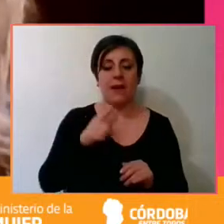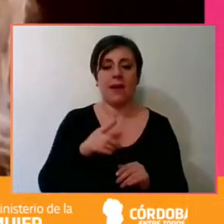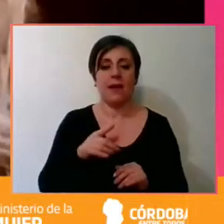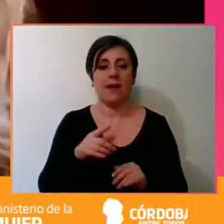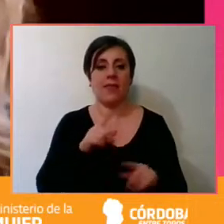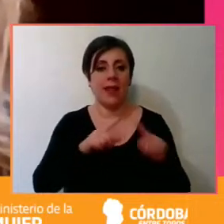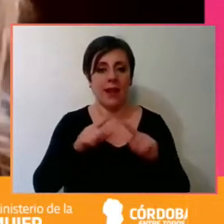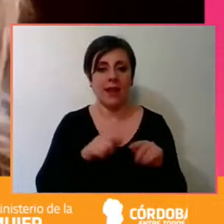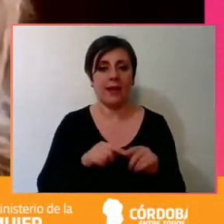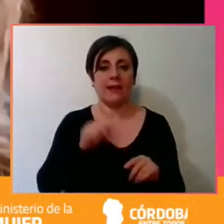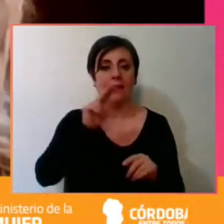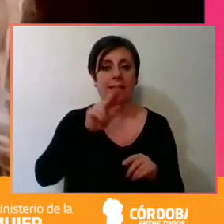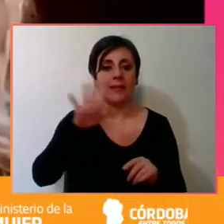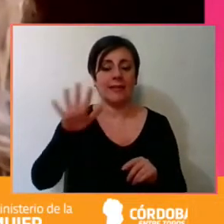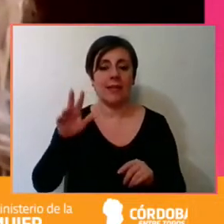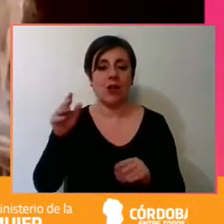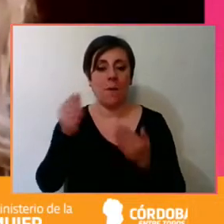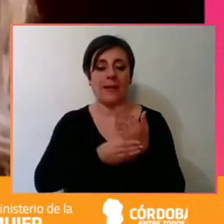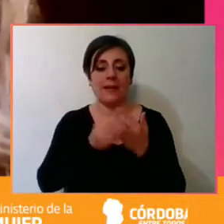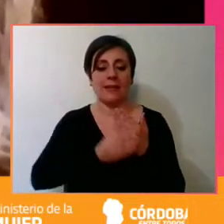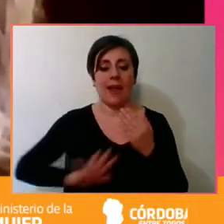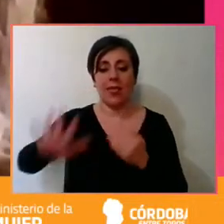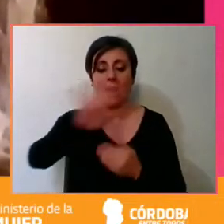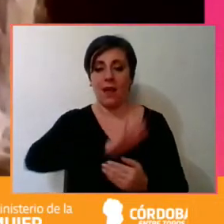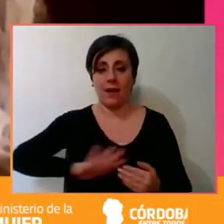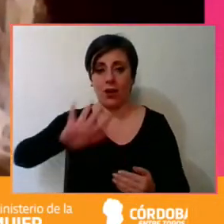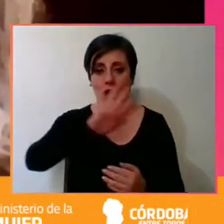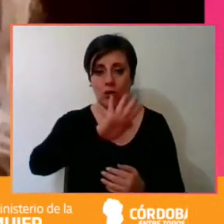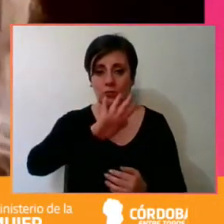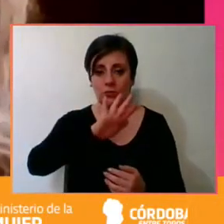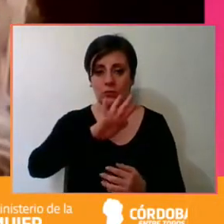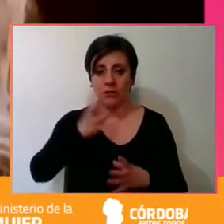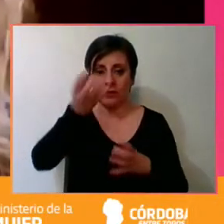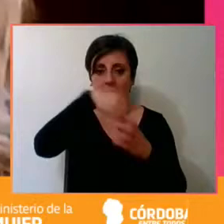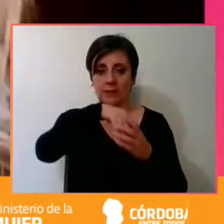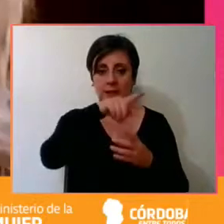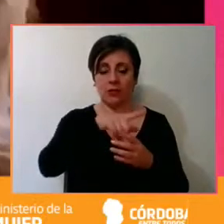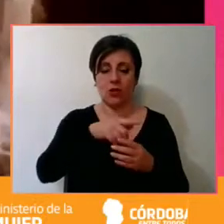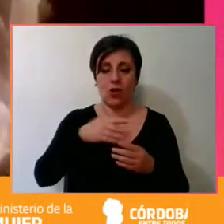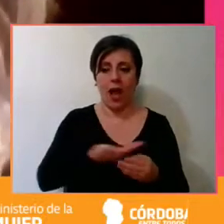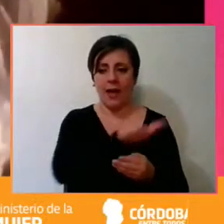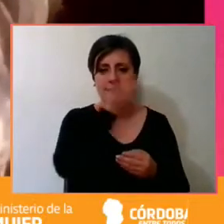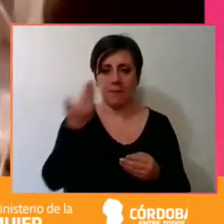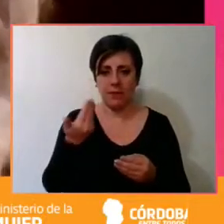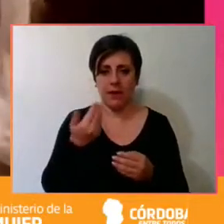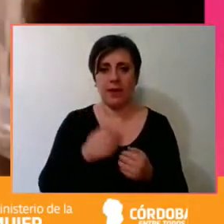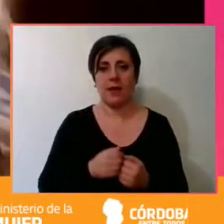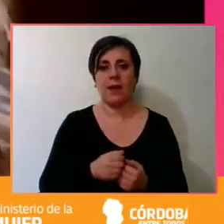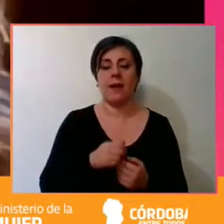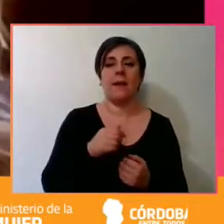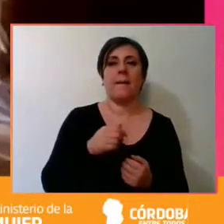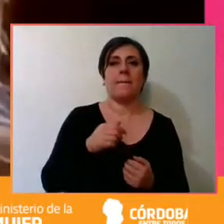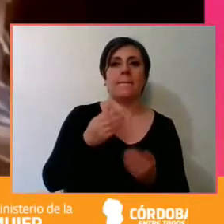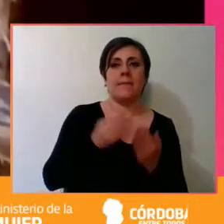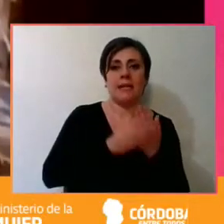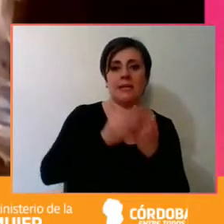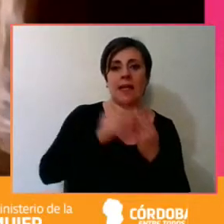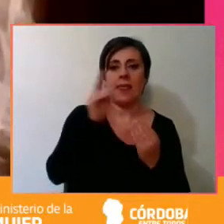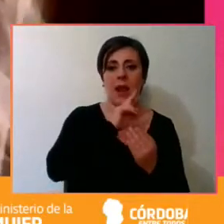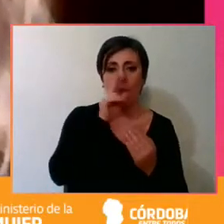las 35 ministras de la región que constituyen esta asamblea, las ministras de la mujer,